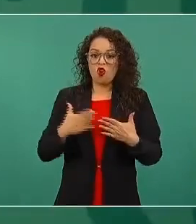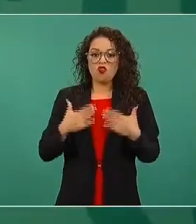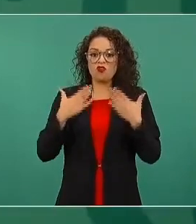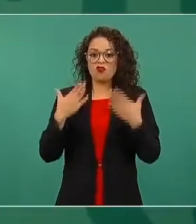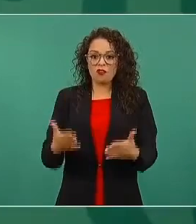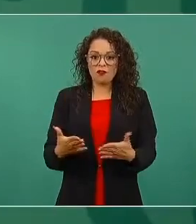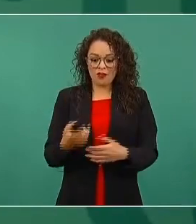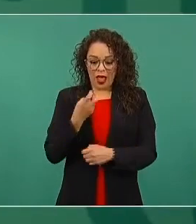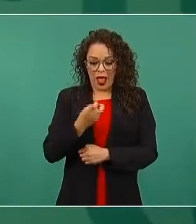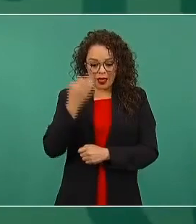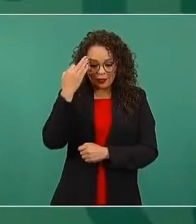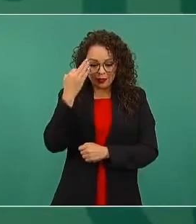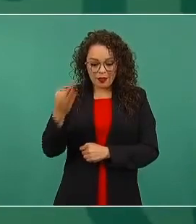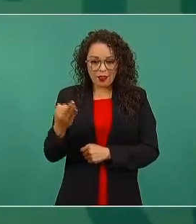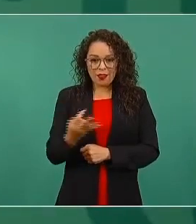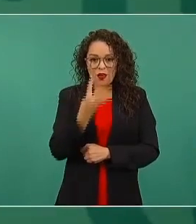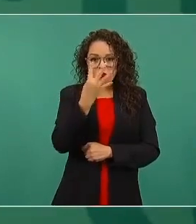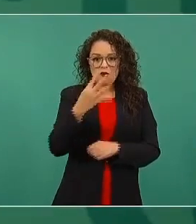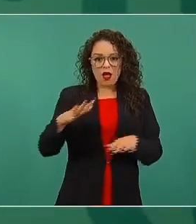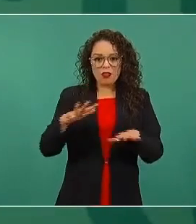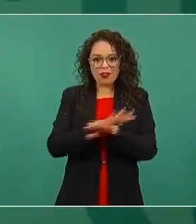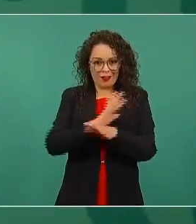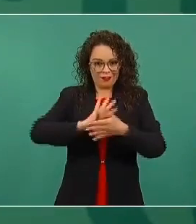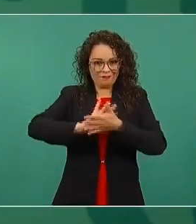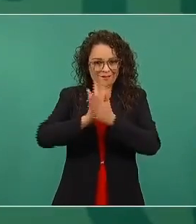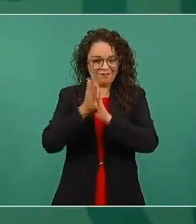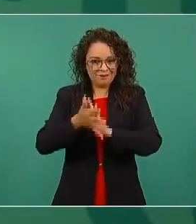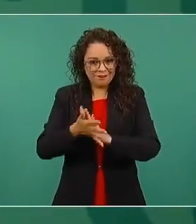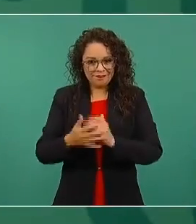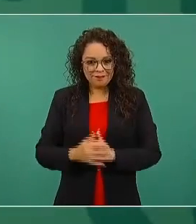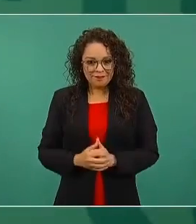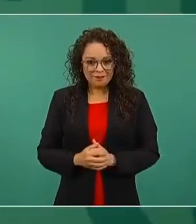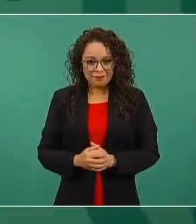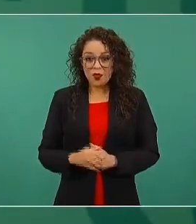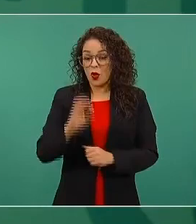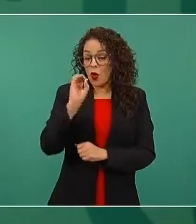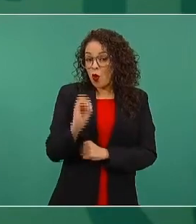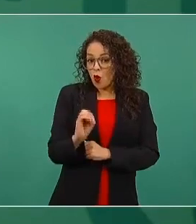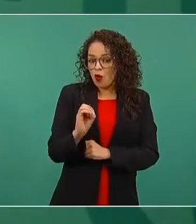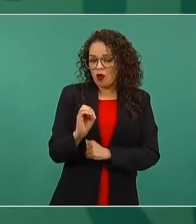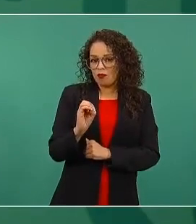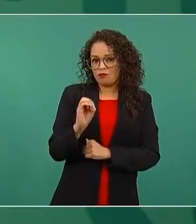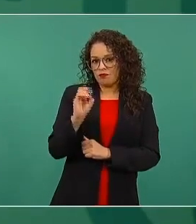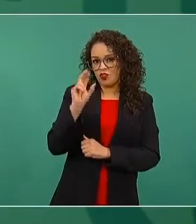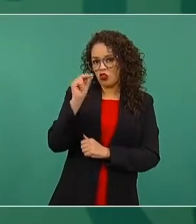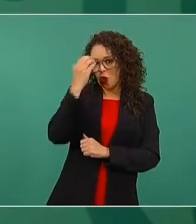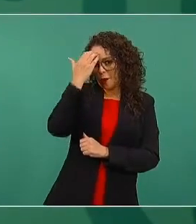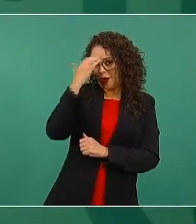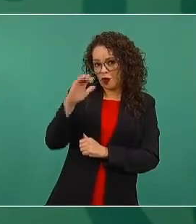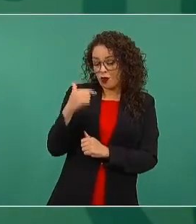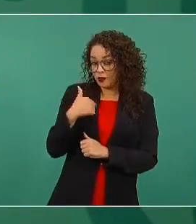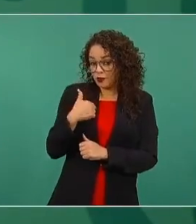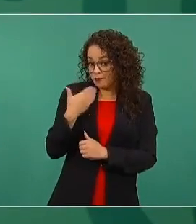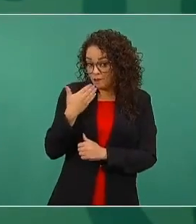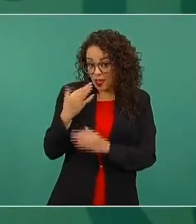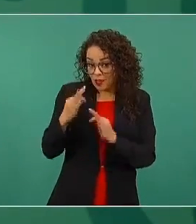transformación, o no nos conocen bien, o